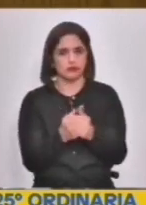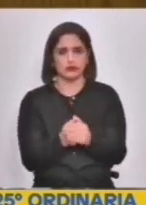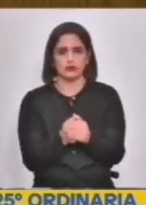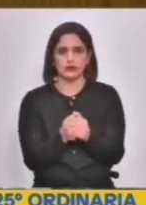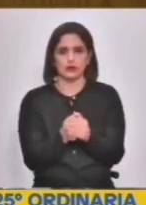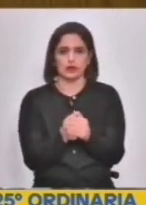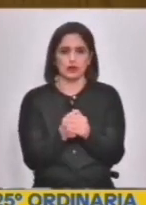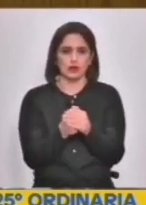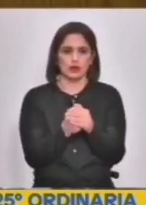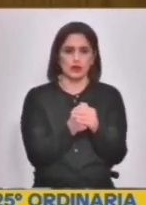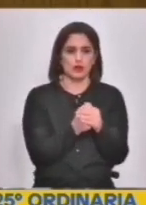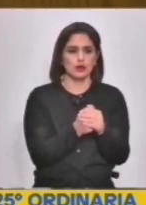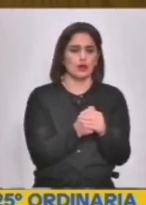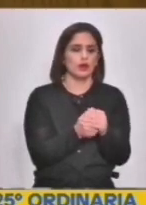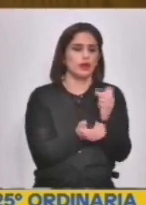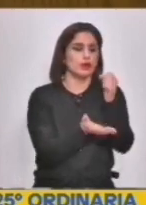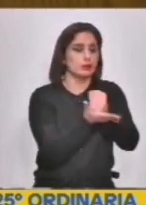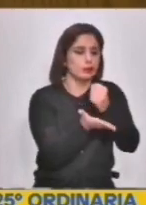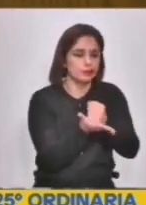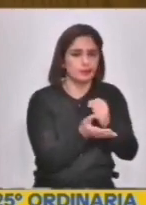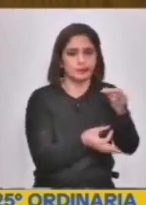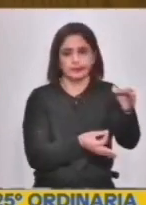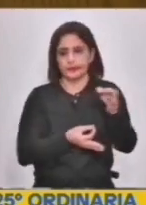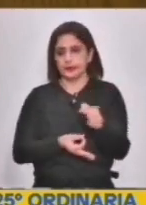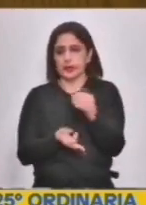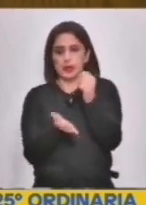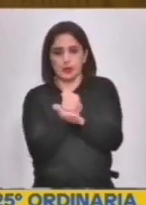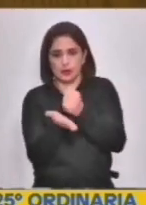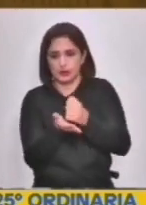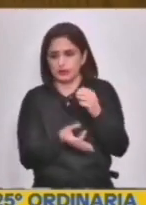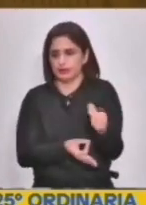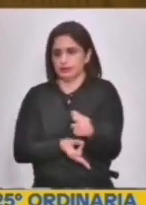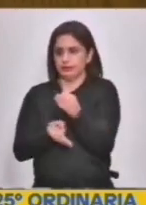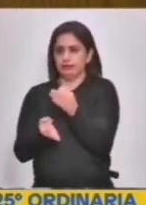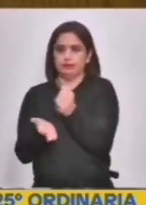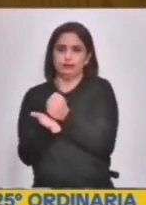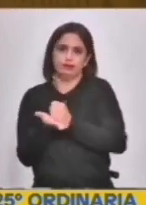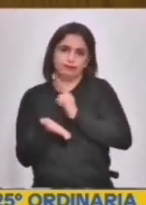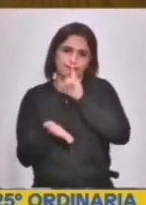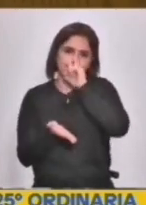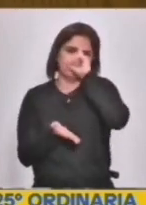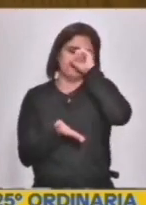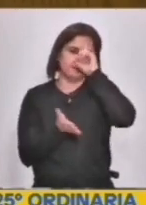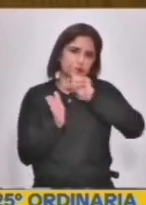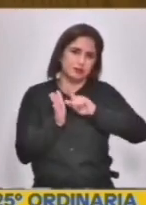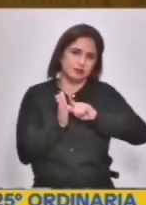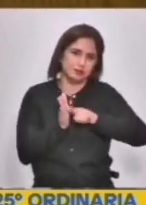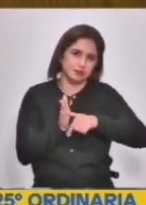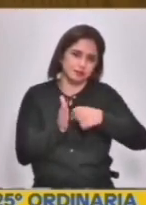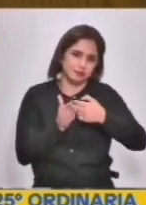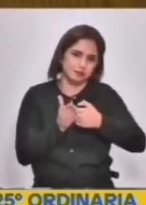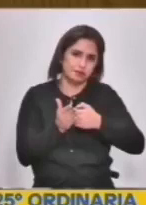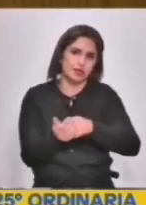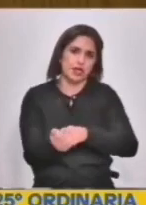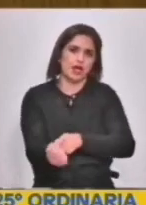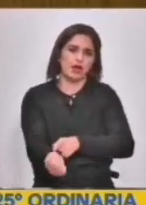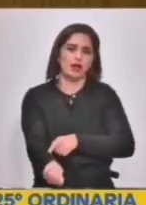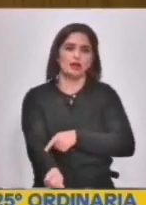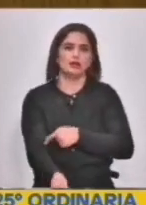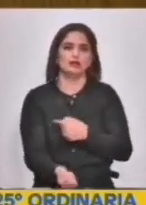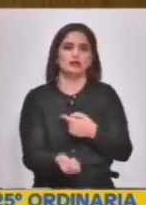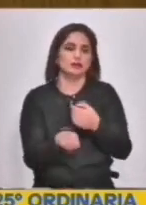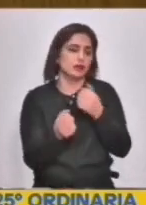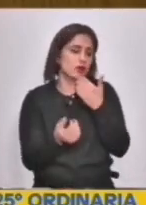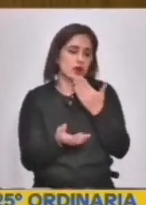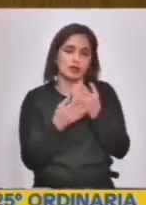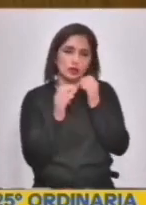por todos los escritorios o por toda la institucionalidad que tradicionalmente se hace cuando las cuestiones hoy día pueden